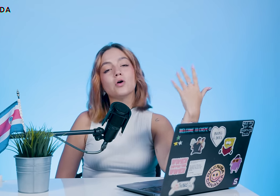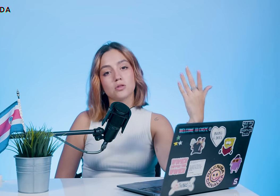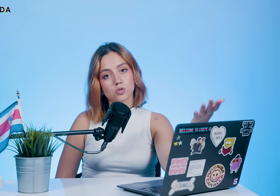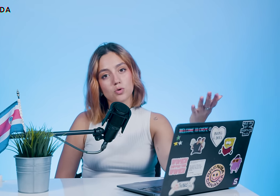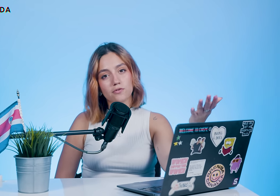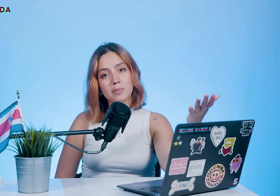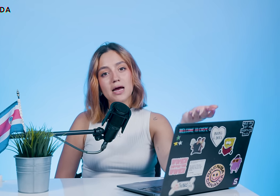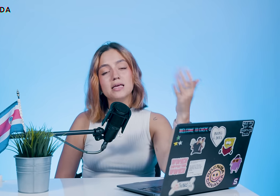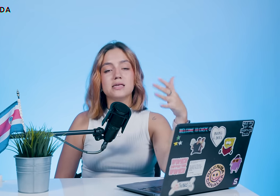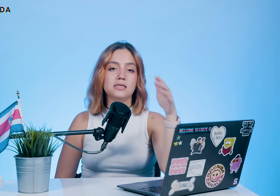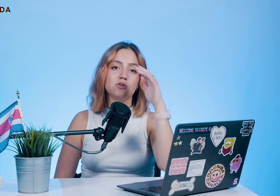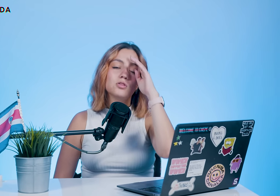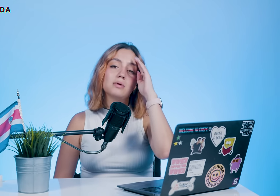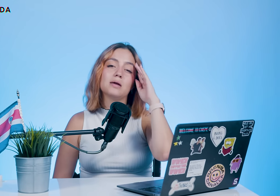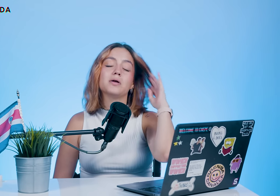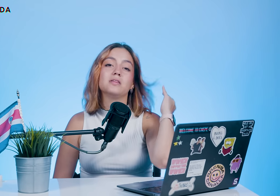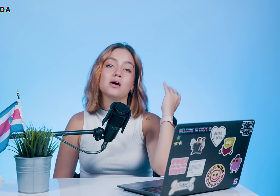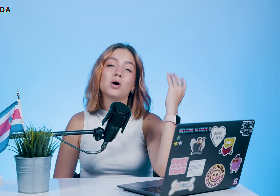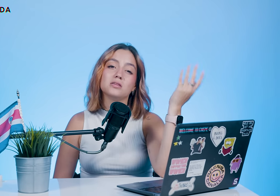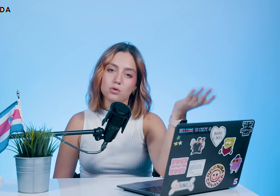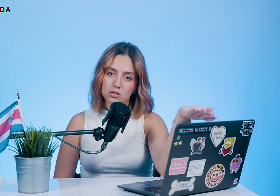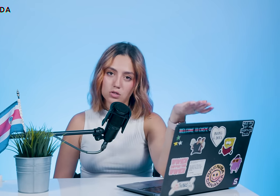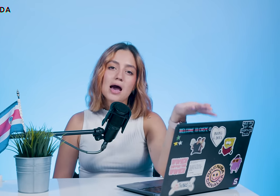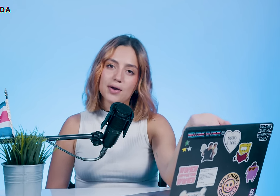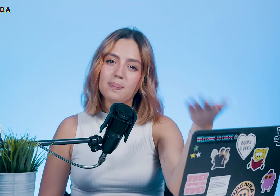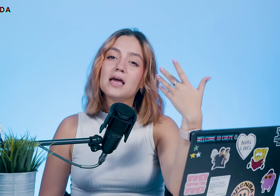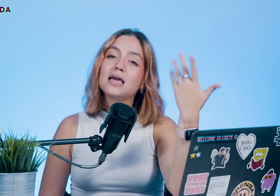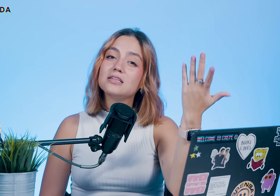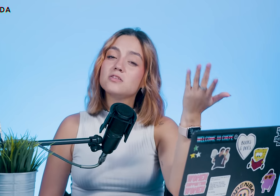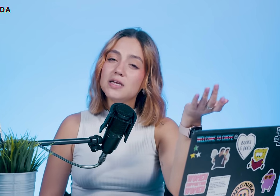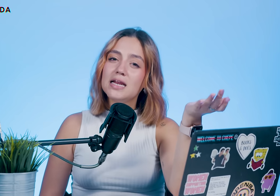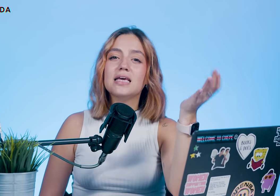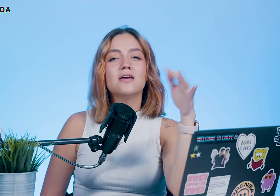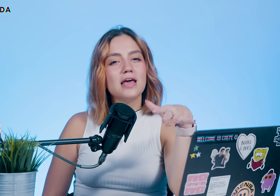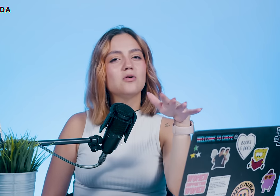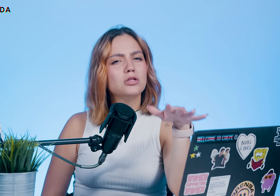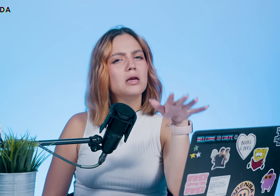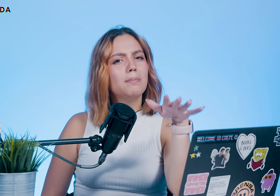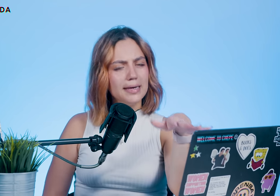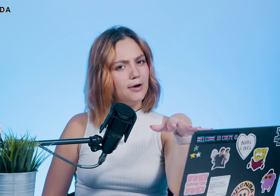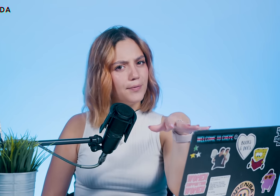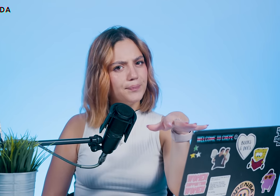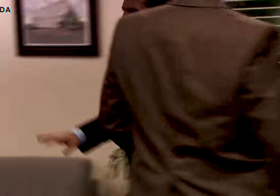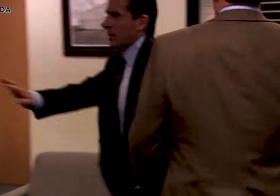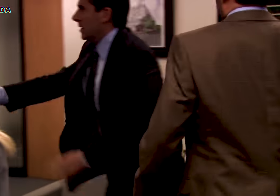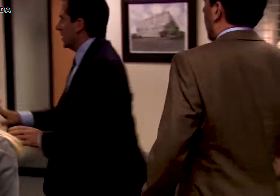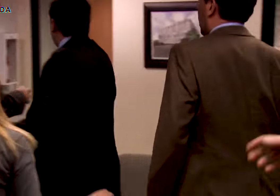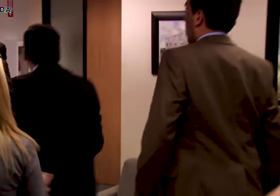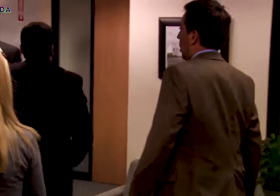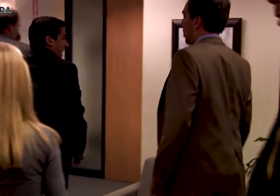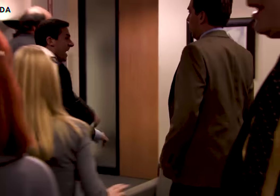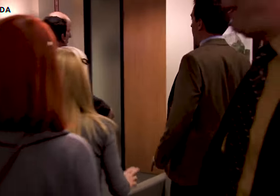de laboratorio a todo su núcleo familiar y se inició de manera preventiva con antibióticos ahora que L tosferina y debería de cundir El